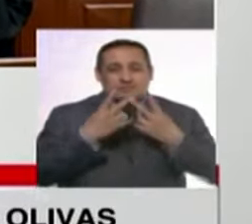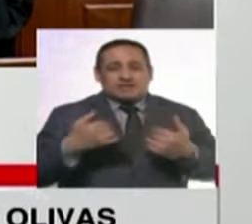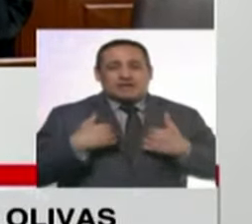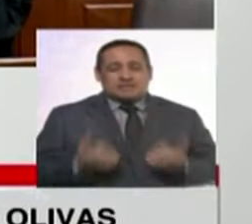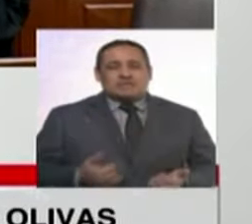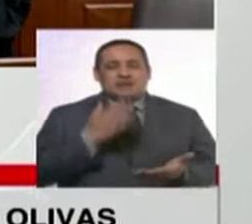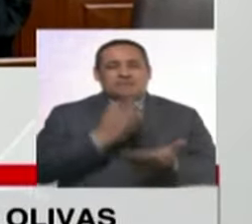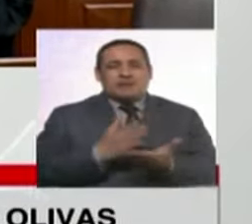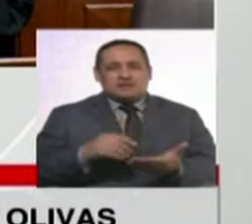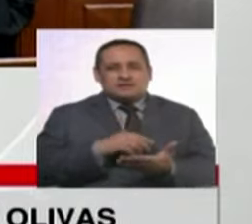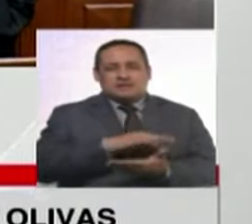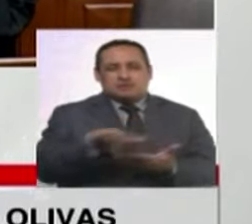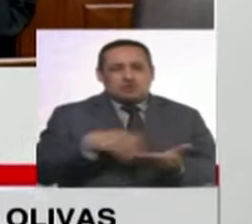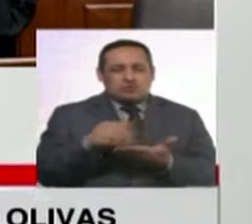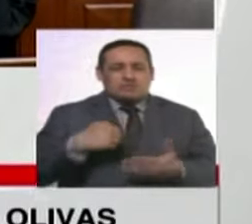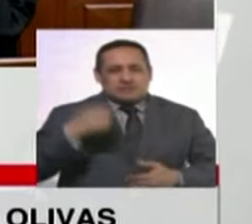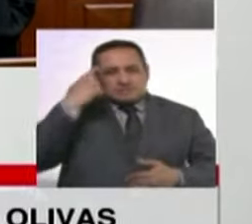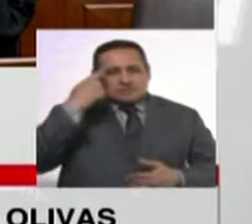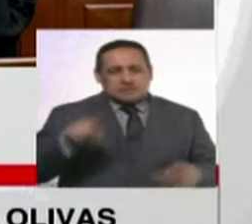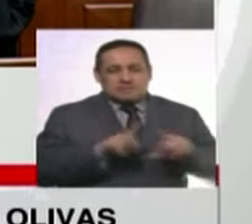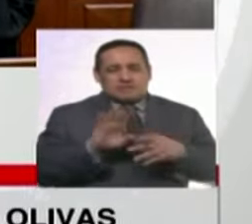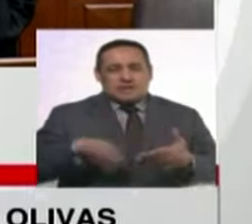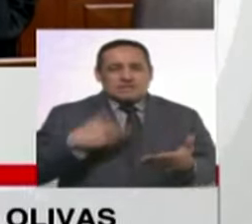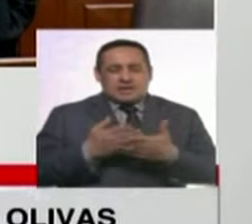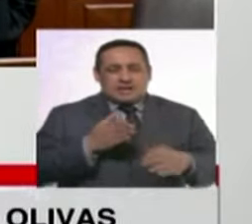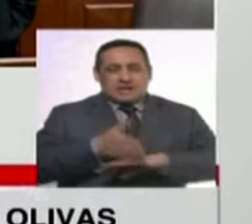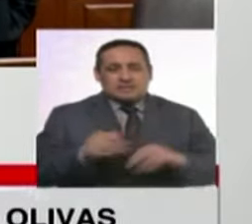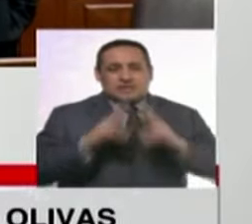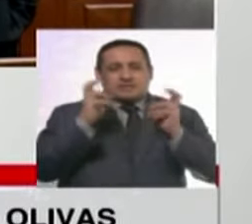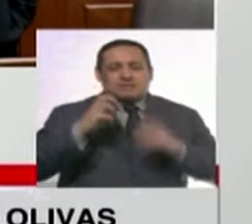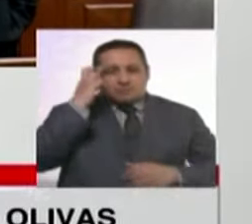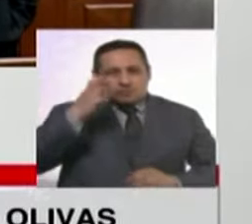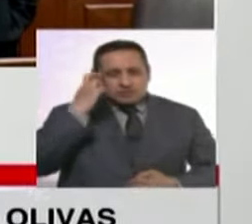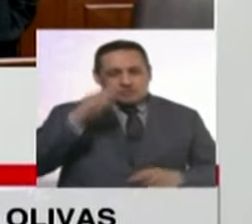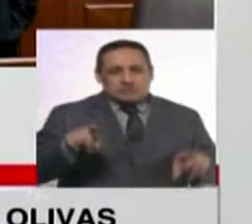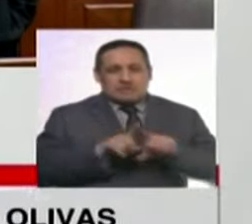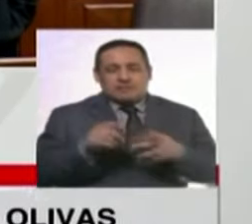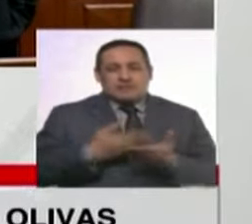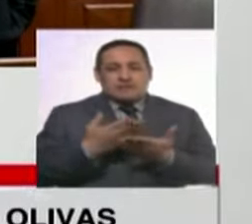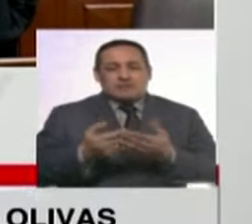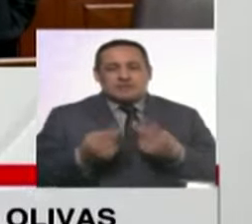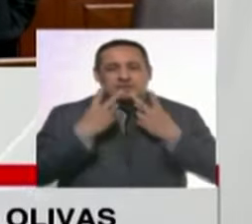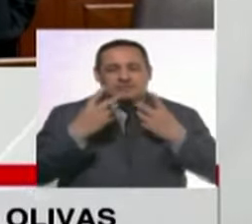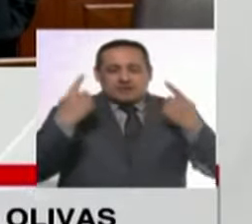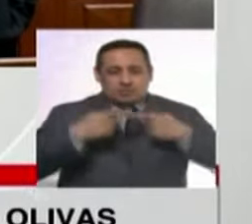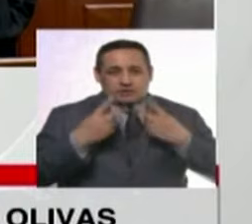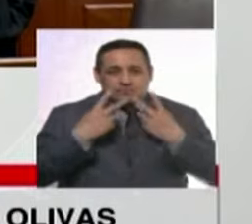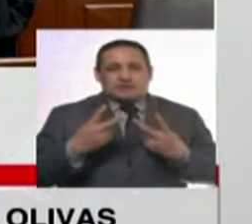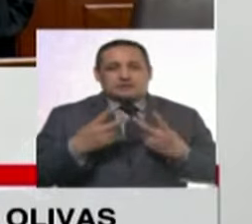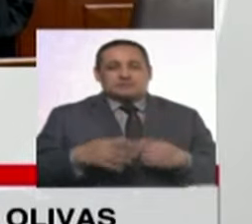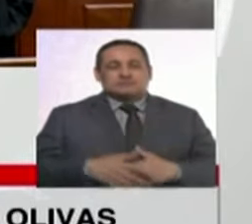hay que ver la parte subjetiva y ahí entra nuevamente el tema político que básicamente subjetivo